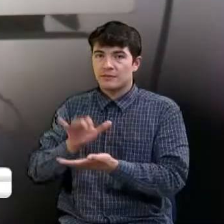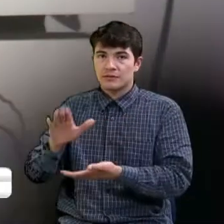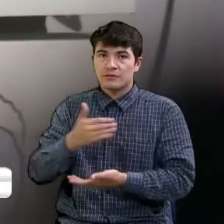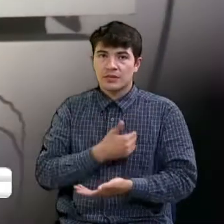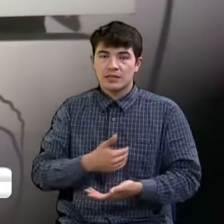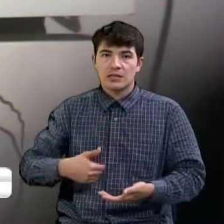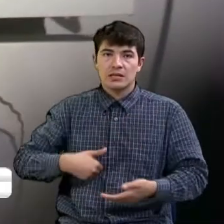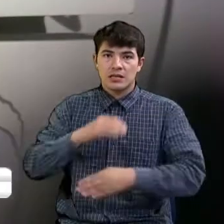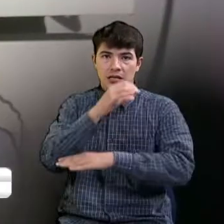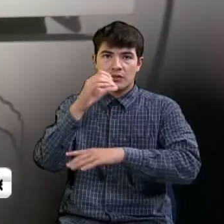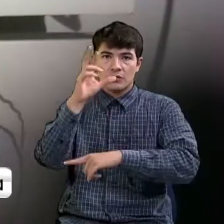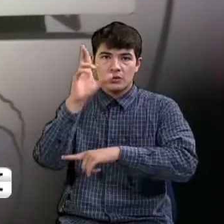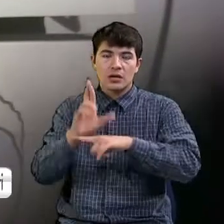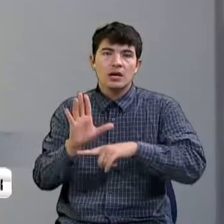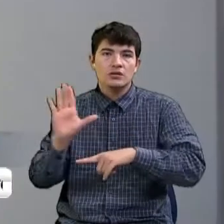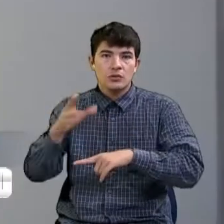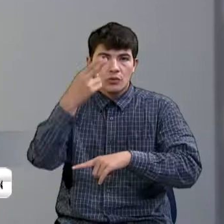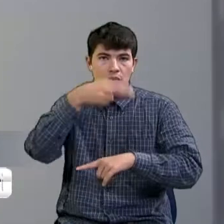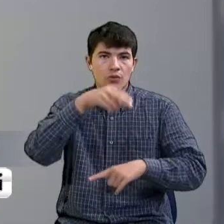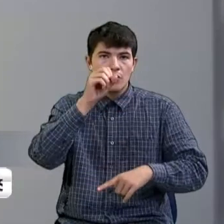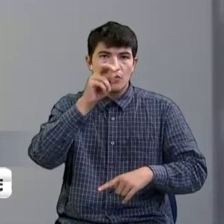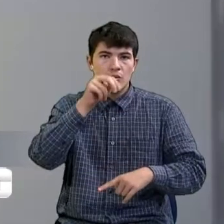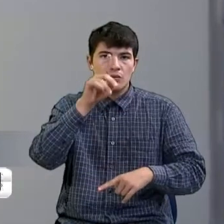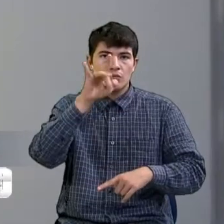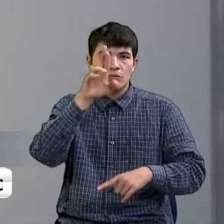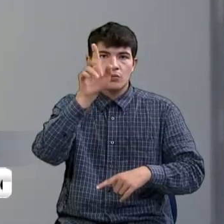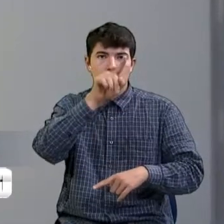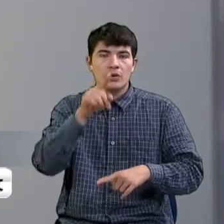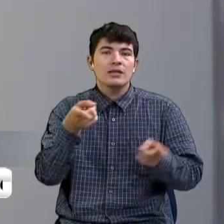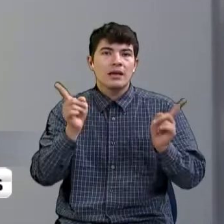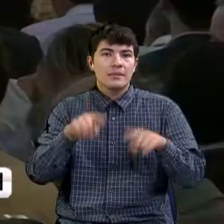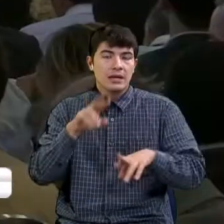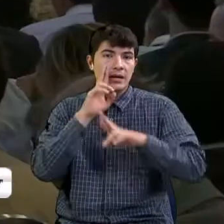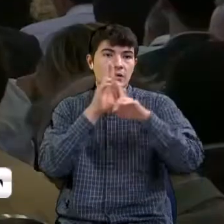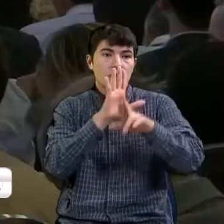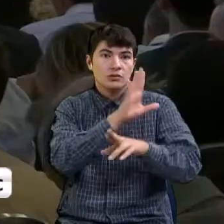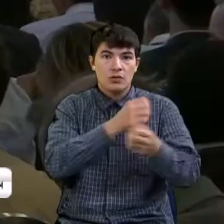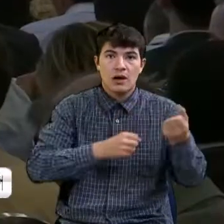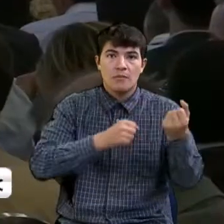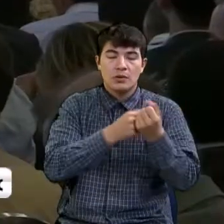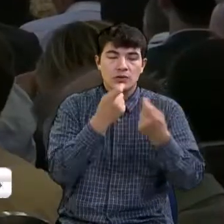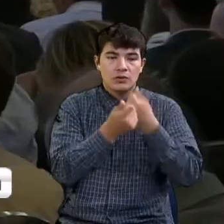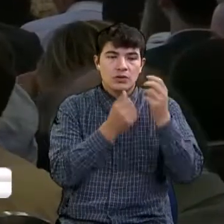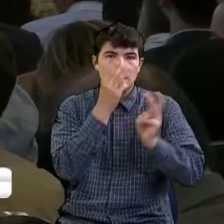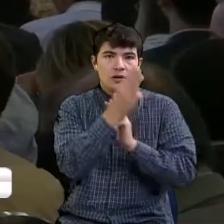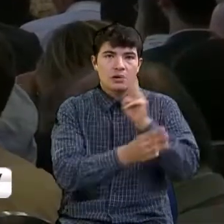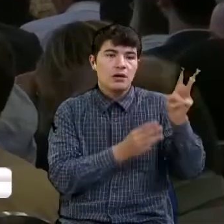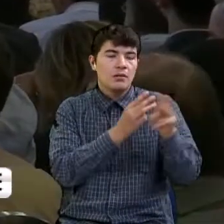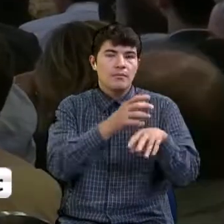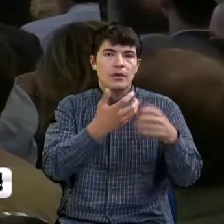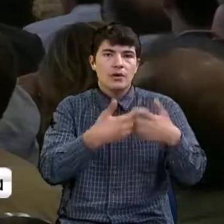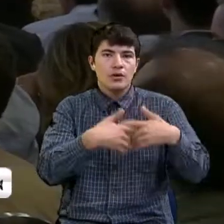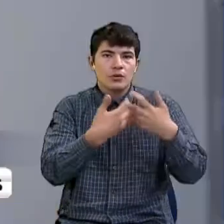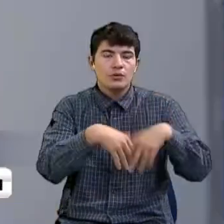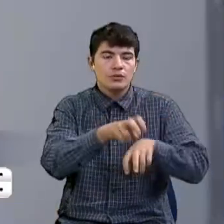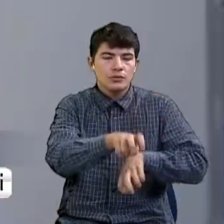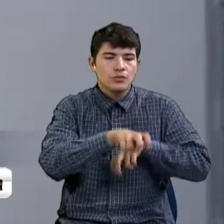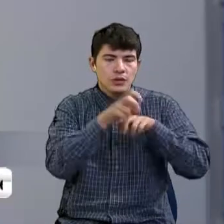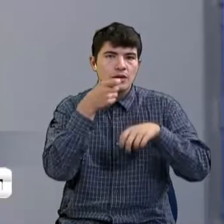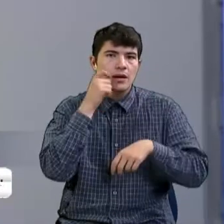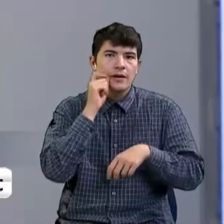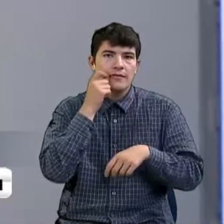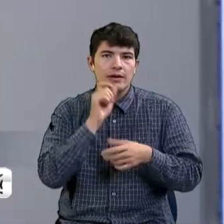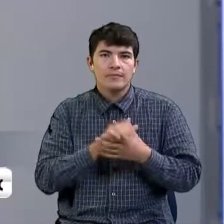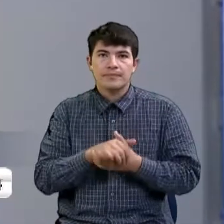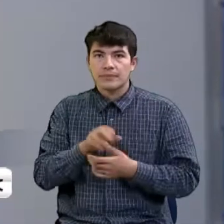honduras importantes referentes cafeteros en américa exaltaron el aporte que hace a la economía mundial la producción del café nos